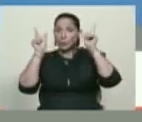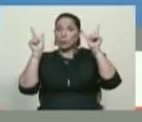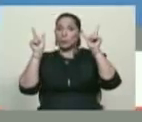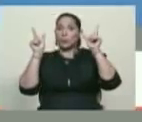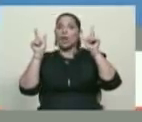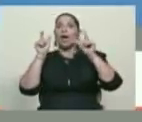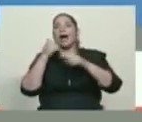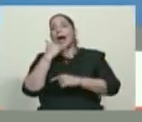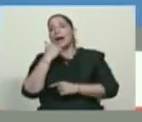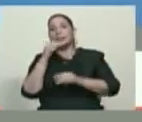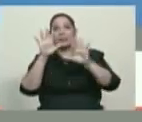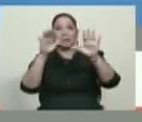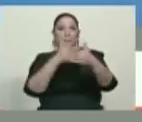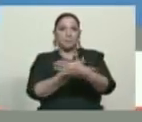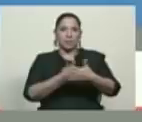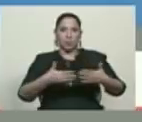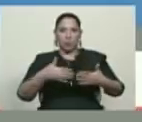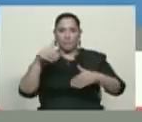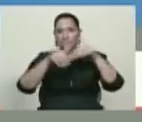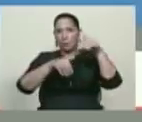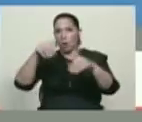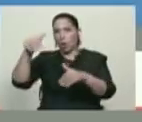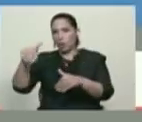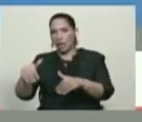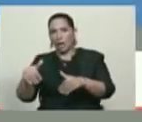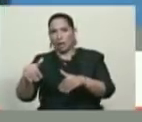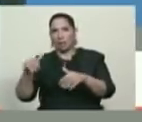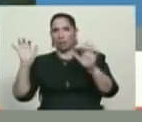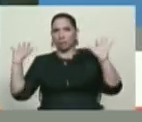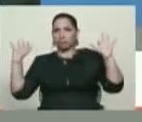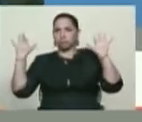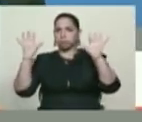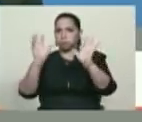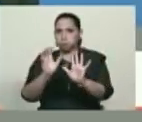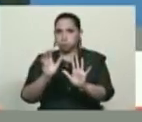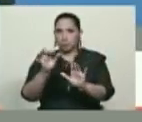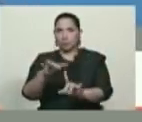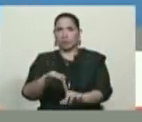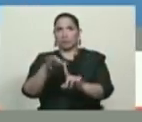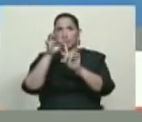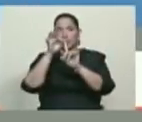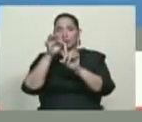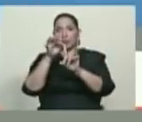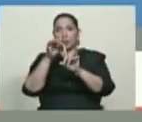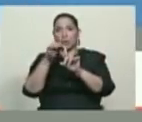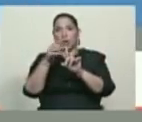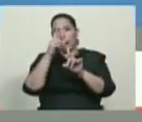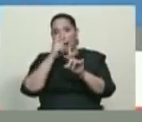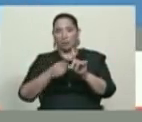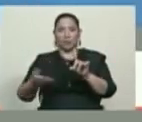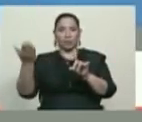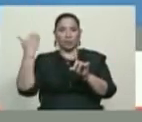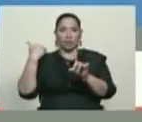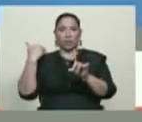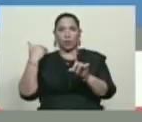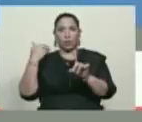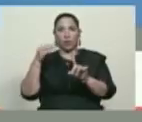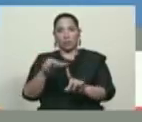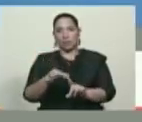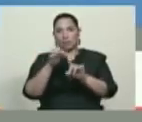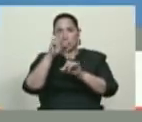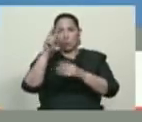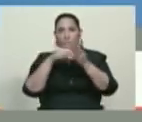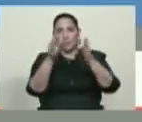de votantes el año pasado, cuando se eligió también el año anterior, el 2017, la Asamblea Nacional